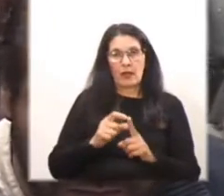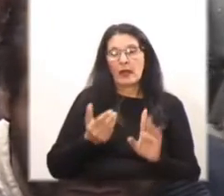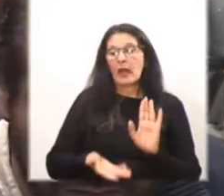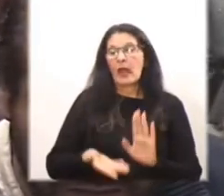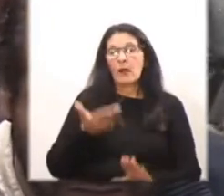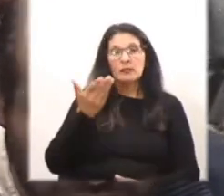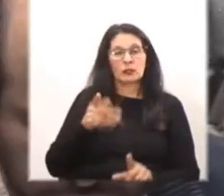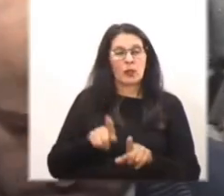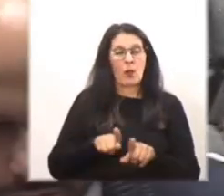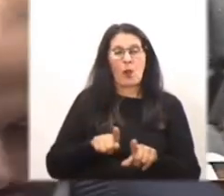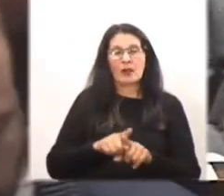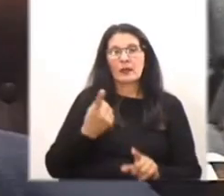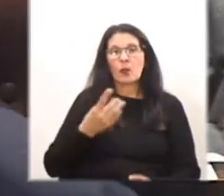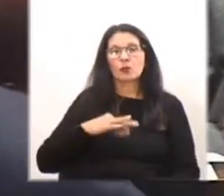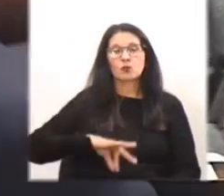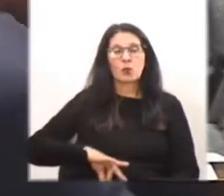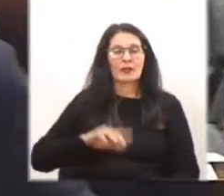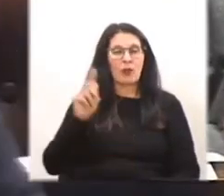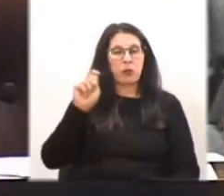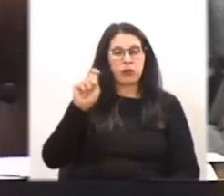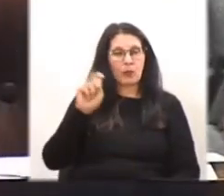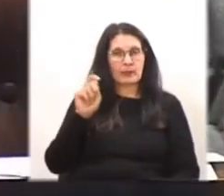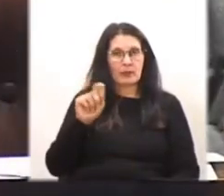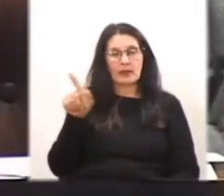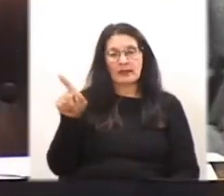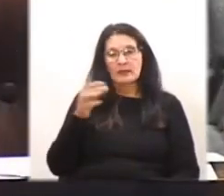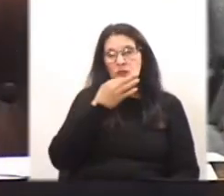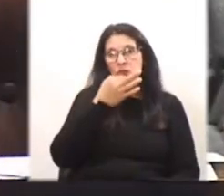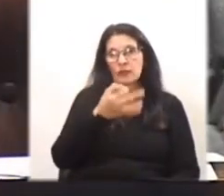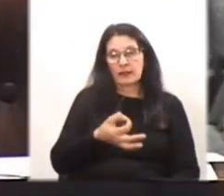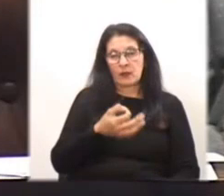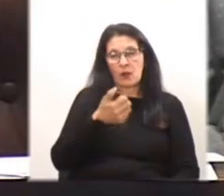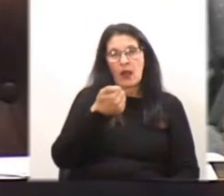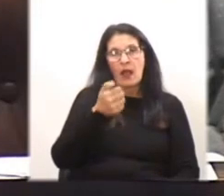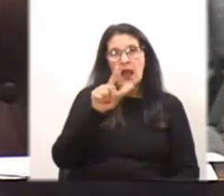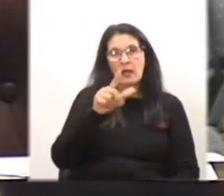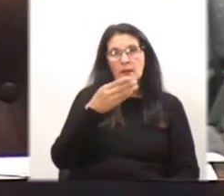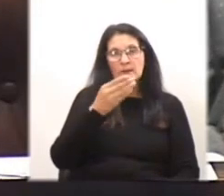salario público. Eso decía el doctor Carlos Albizu.